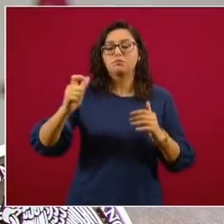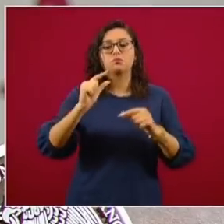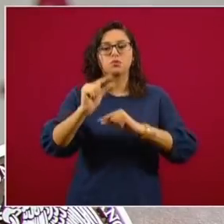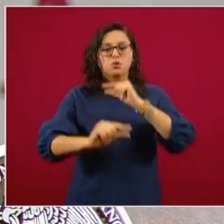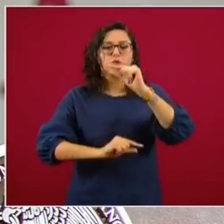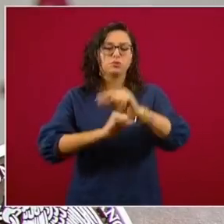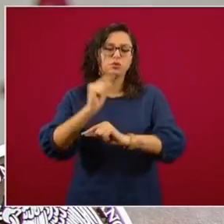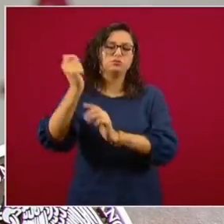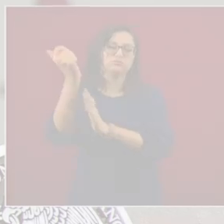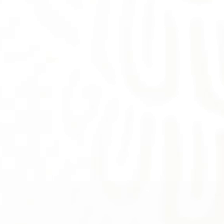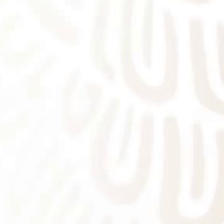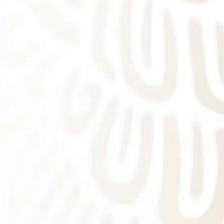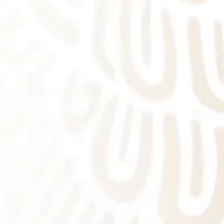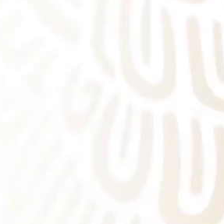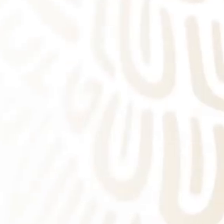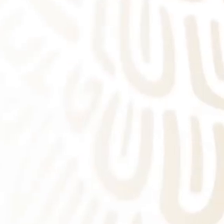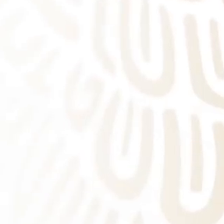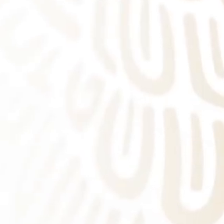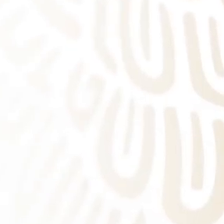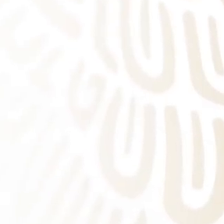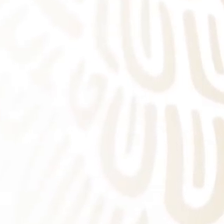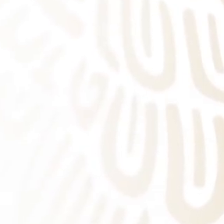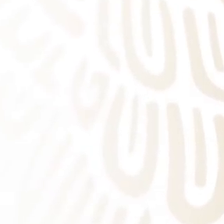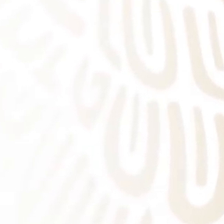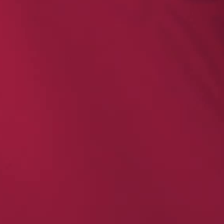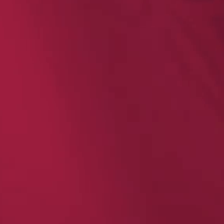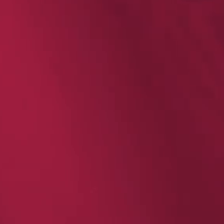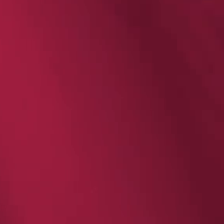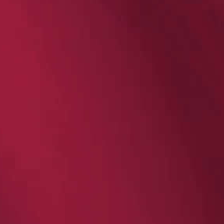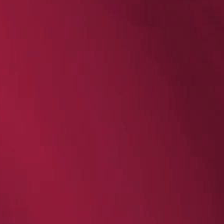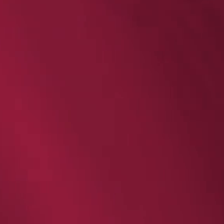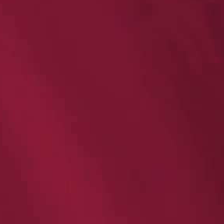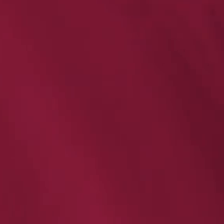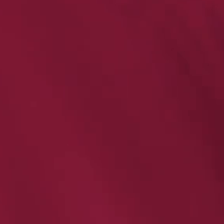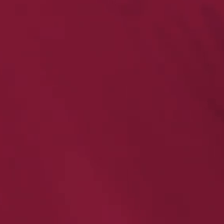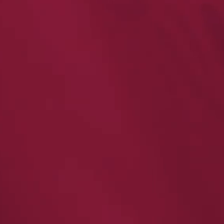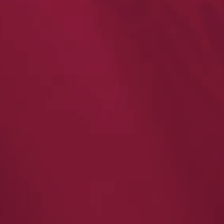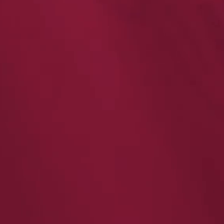del PIB a lo largo de toda la administración. Quédate en casa. Gobierno de México.